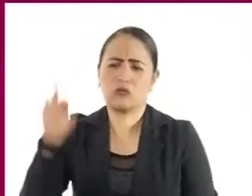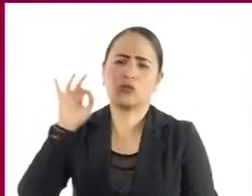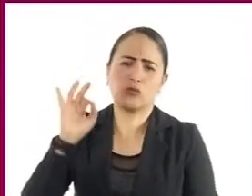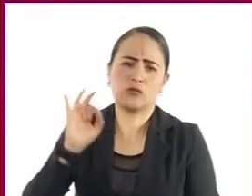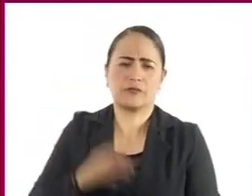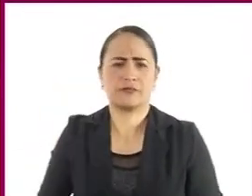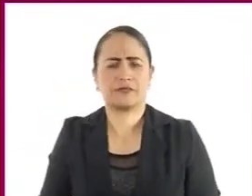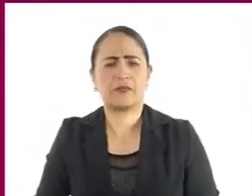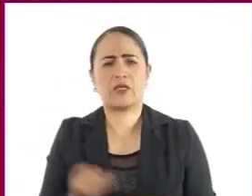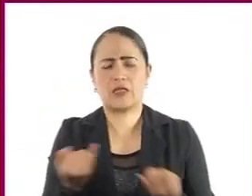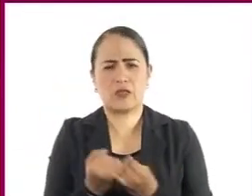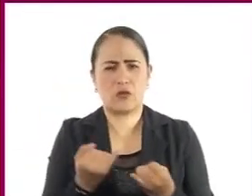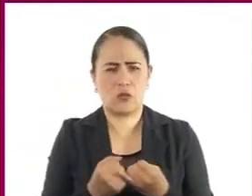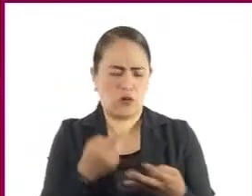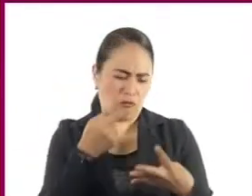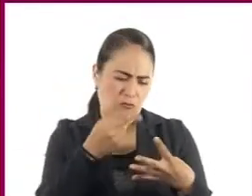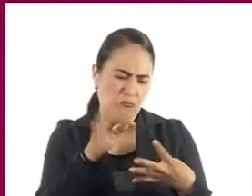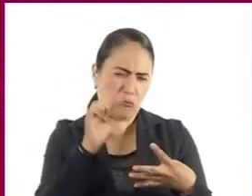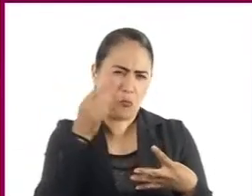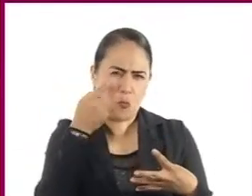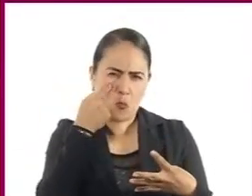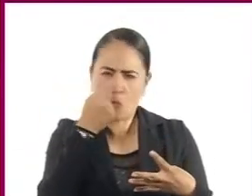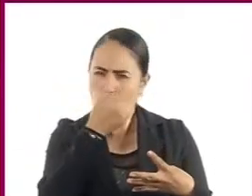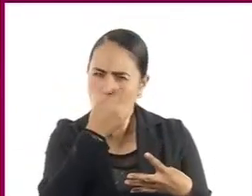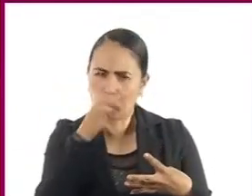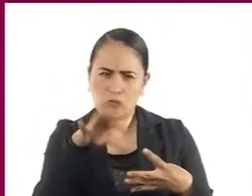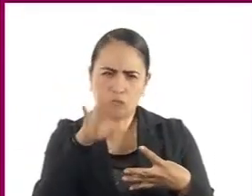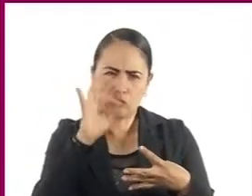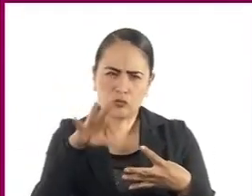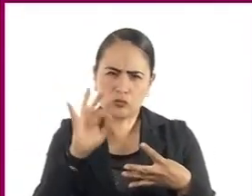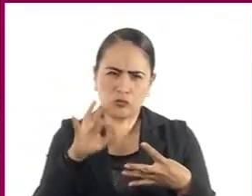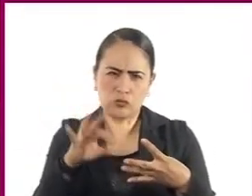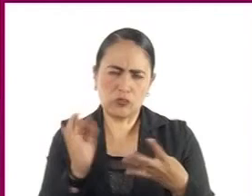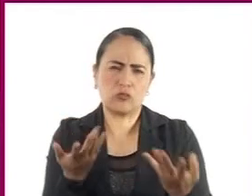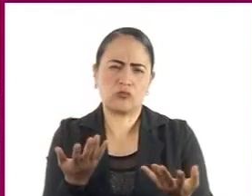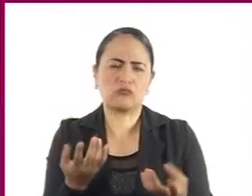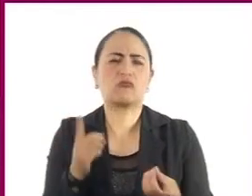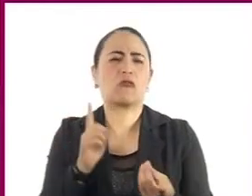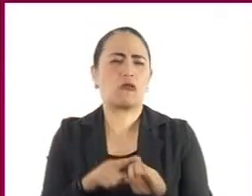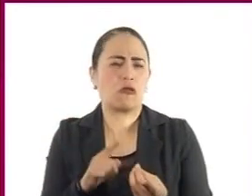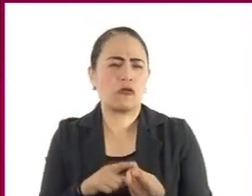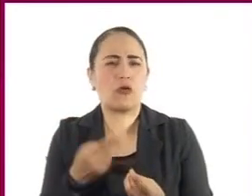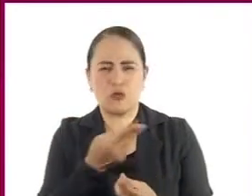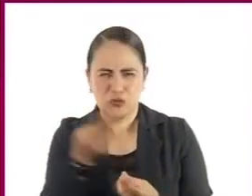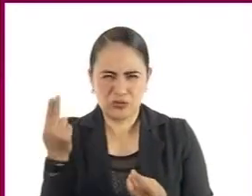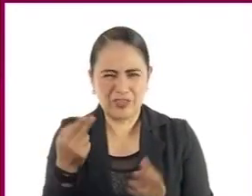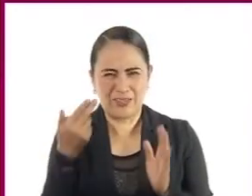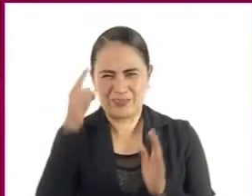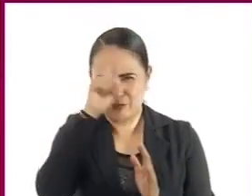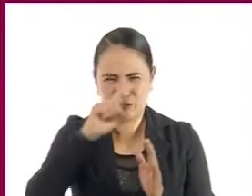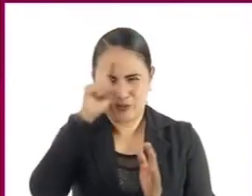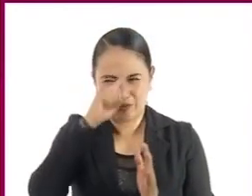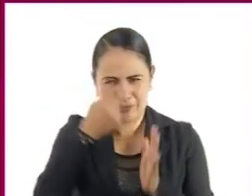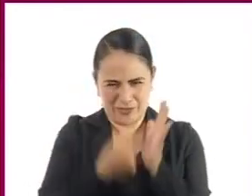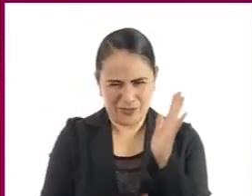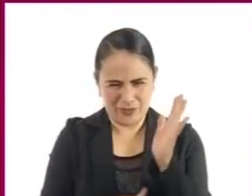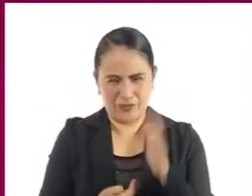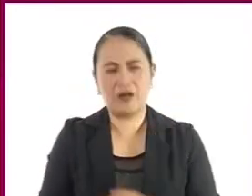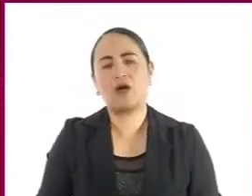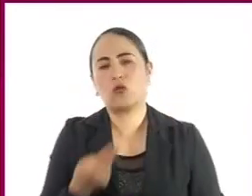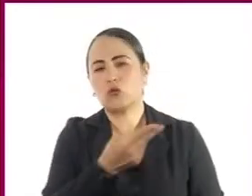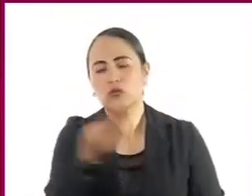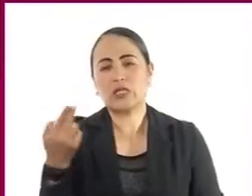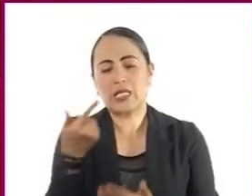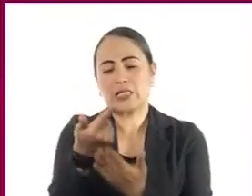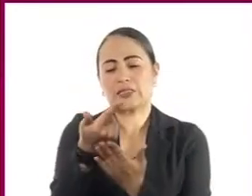criterios utilizarían para seleccionar textos para resumir? Con las herramientas que les dimos, les invitamos a realizar una